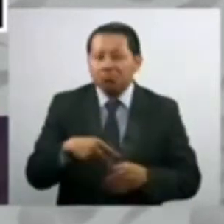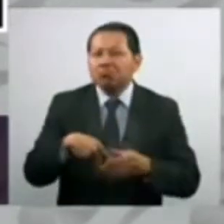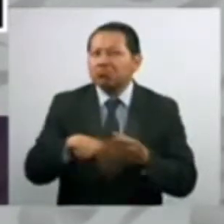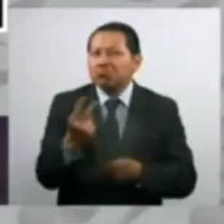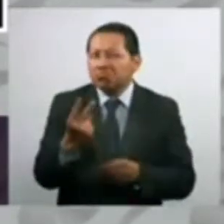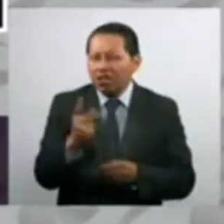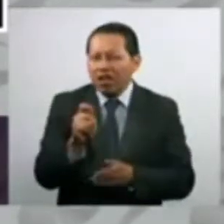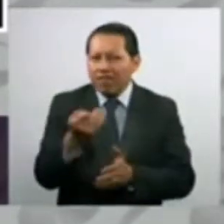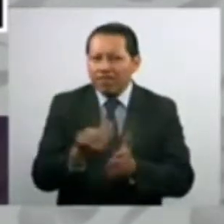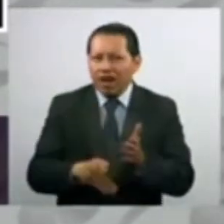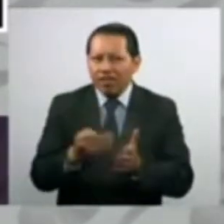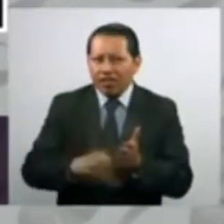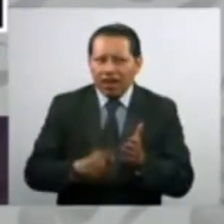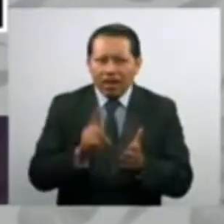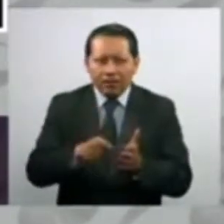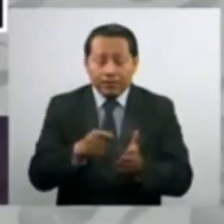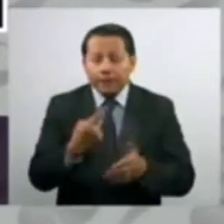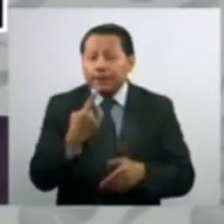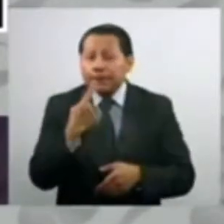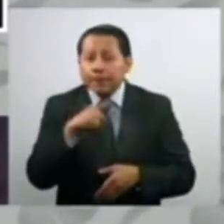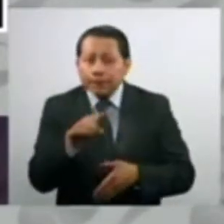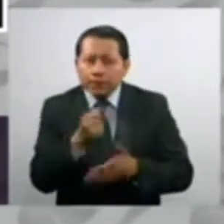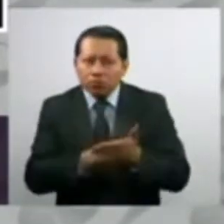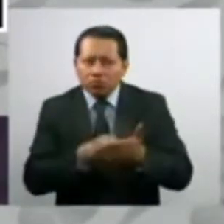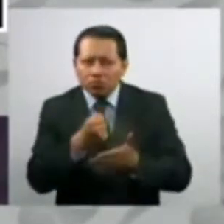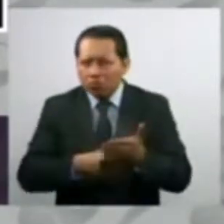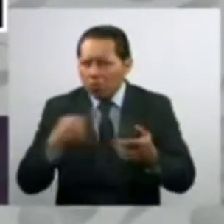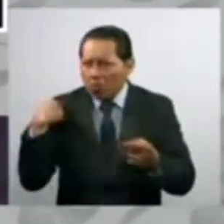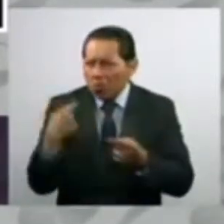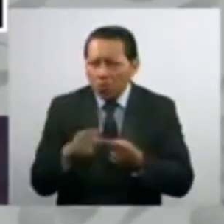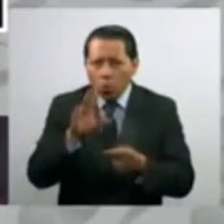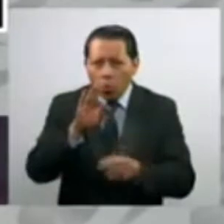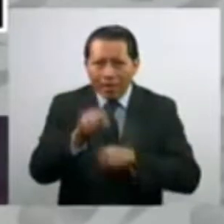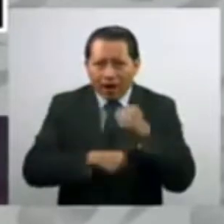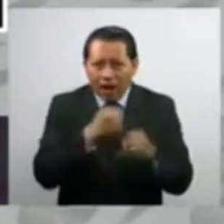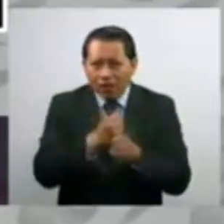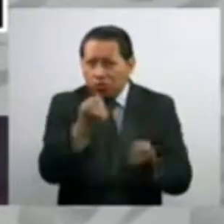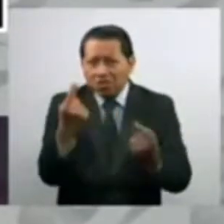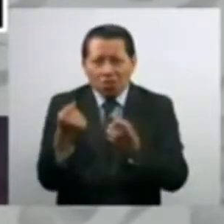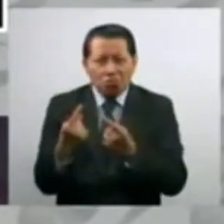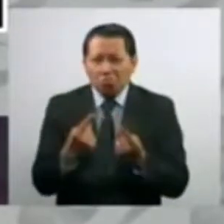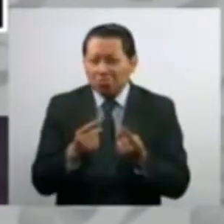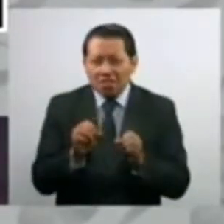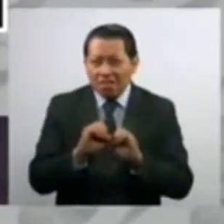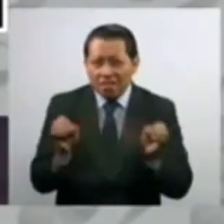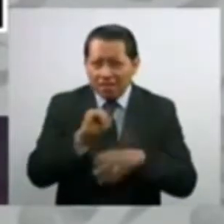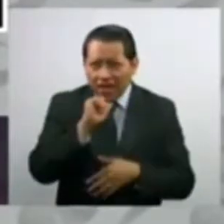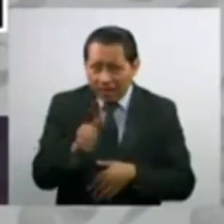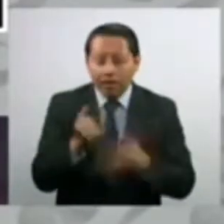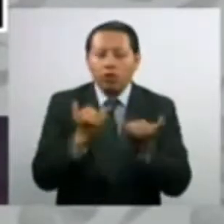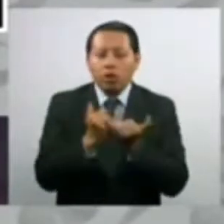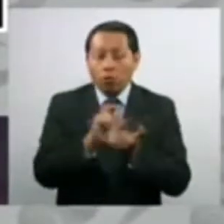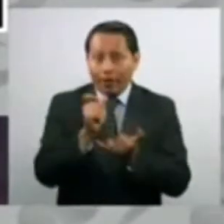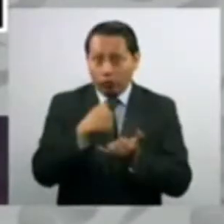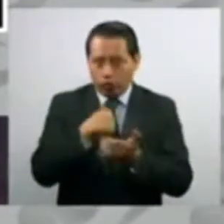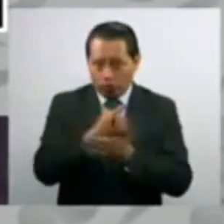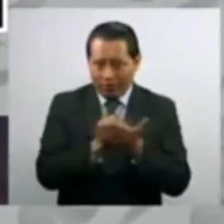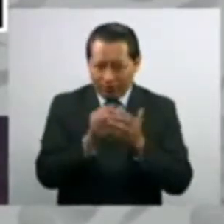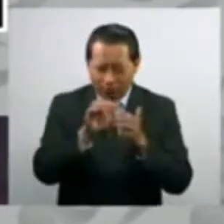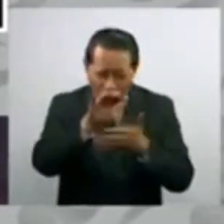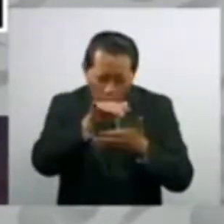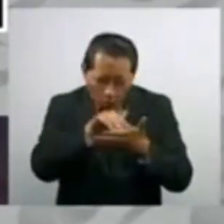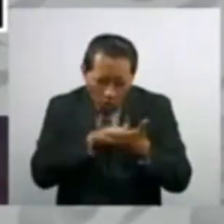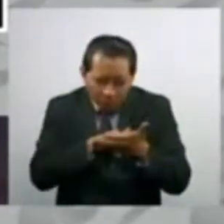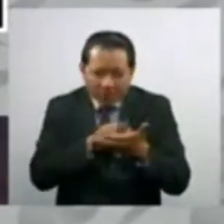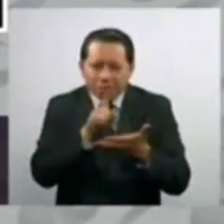de reclamo no solo durante 40 años, sino la ausencia cuando yo he dado lectura a este informe. Se